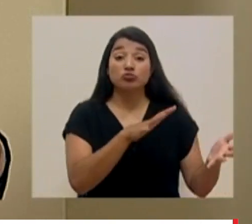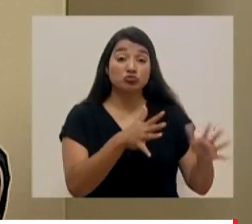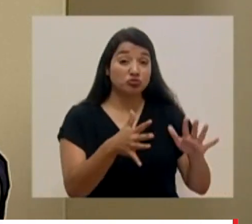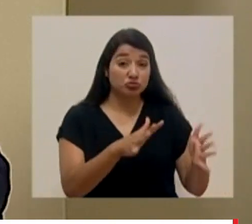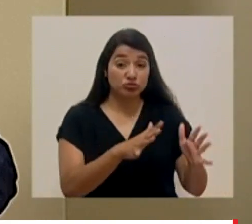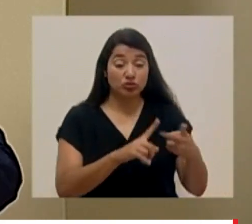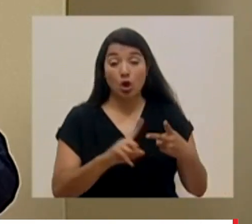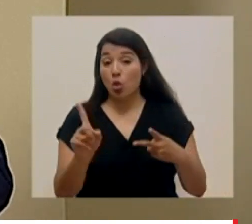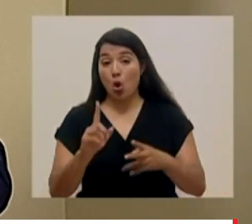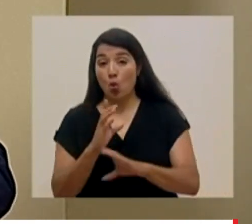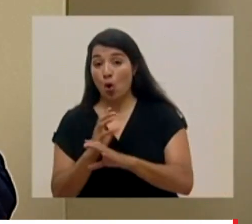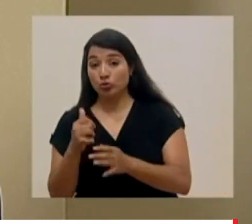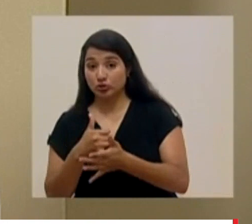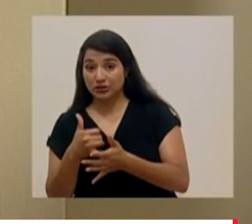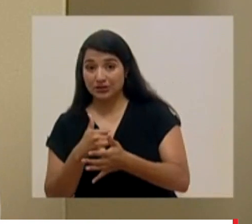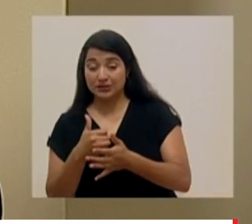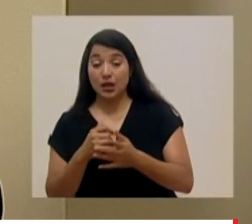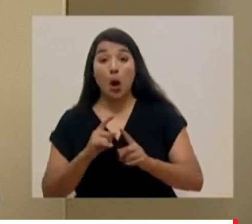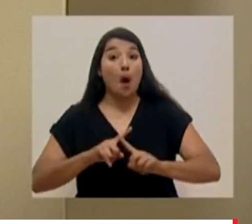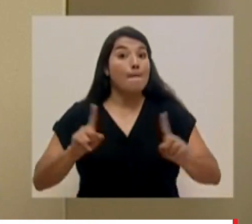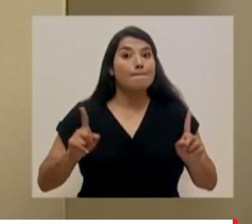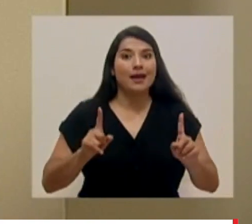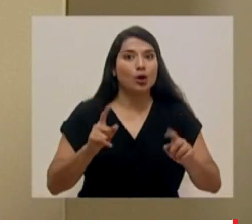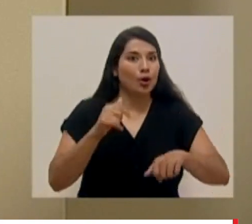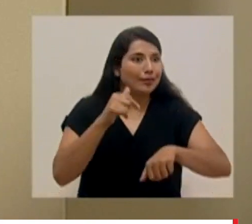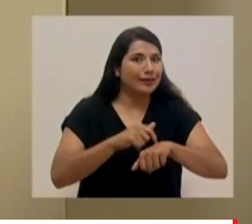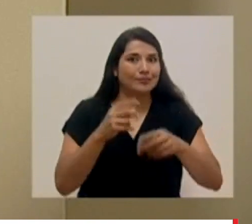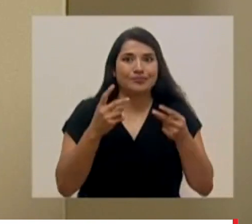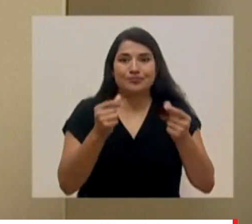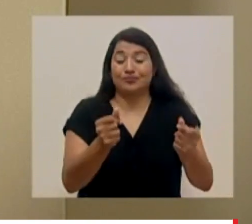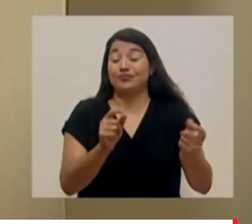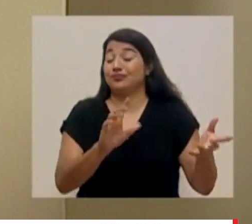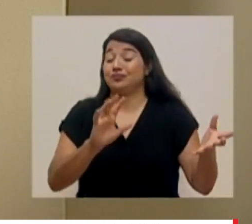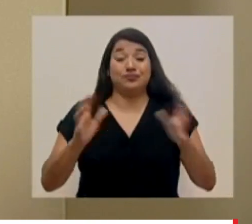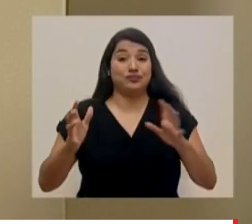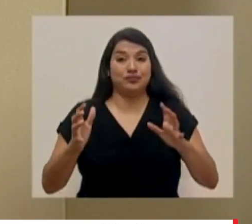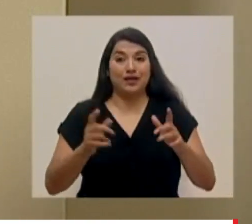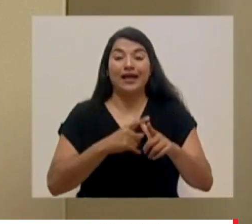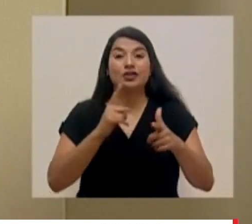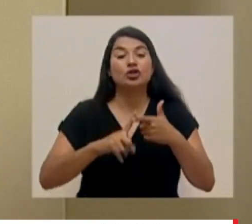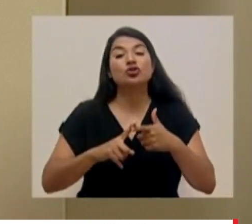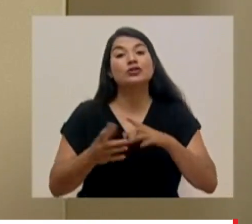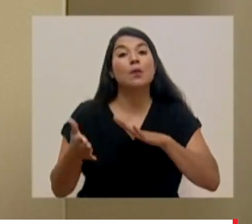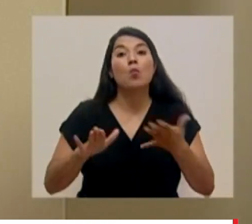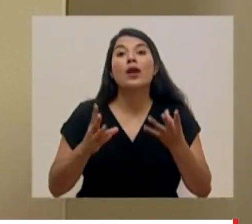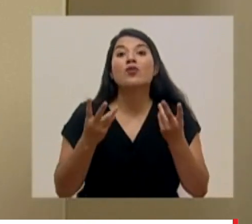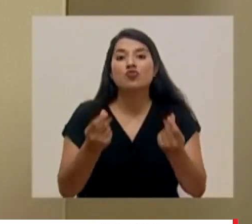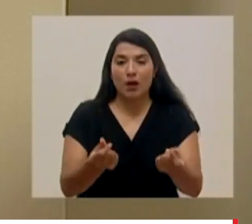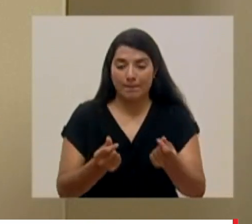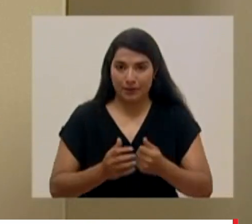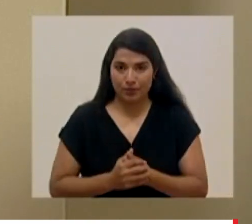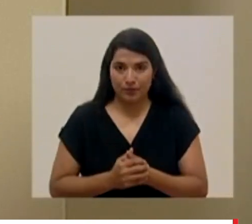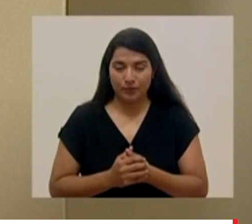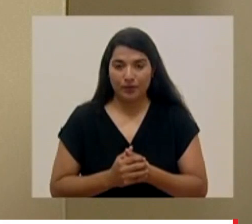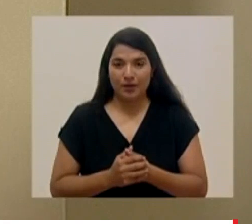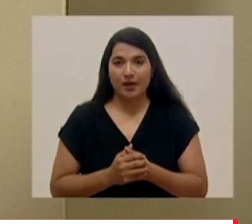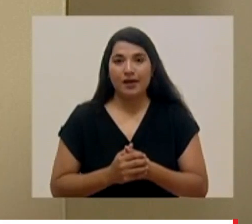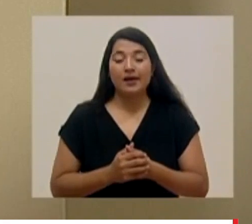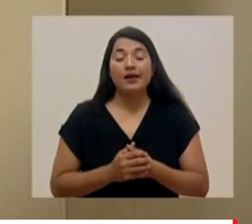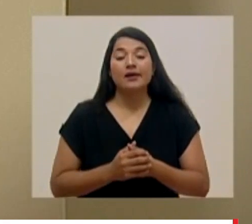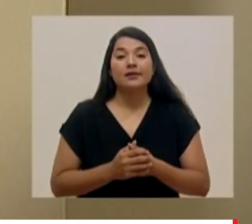no en cuidados intensivos, pero de un minuto para otro se descomponen y fallecen rápidamente. Es que